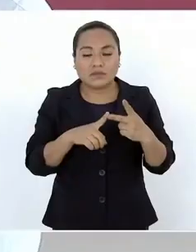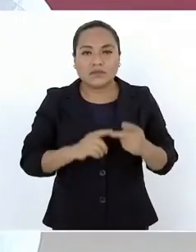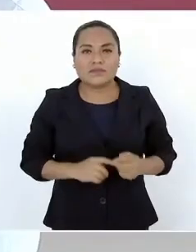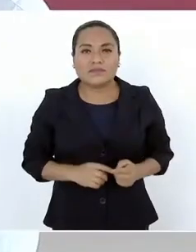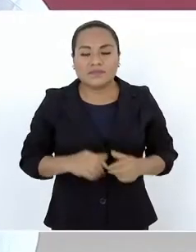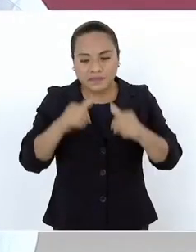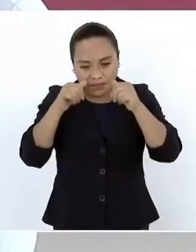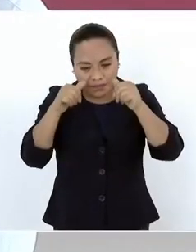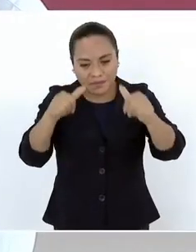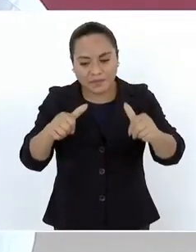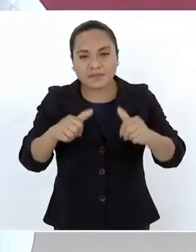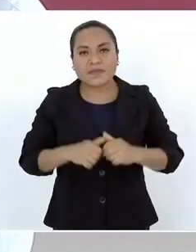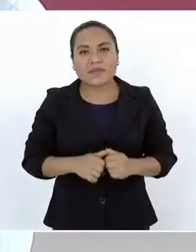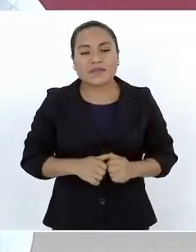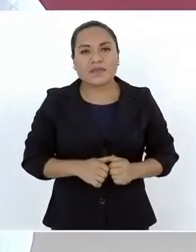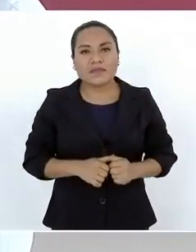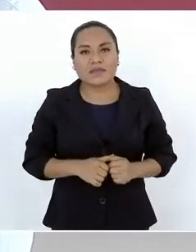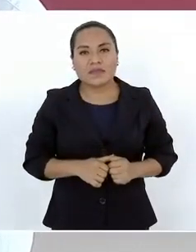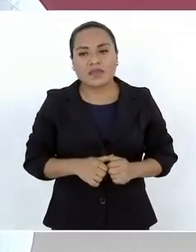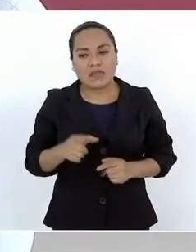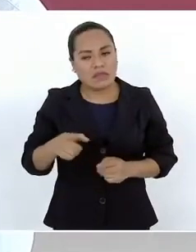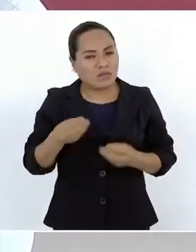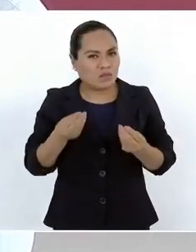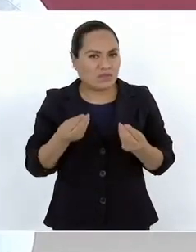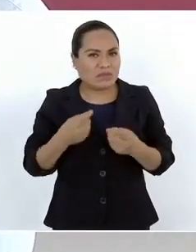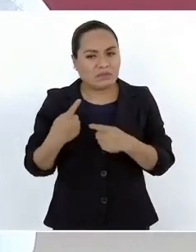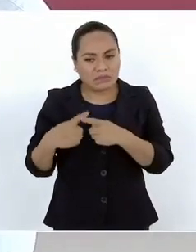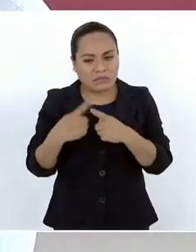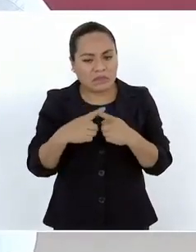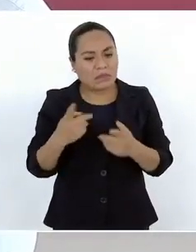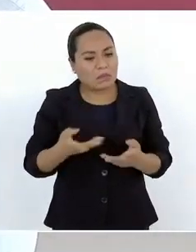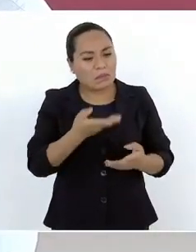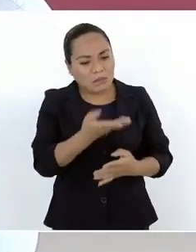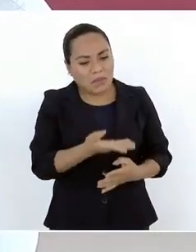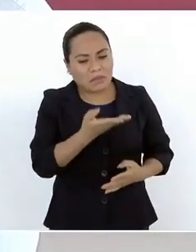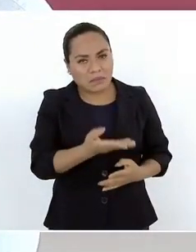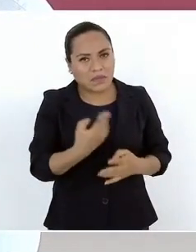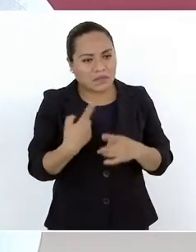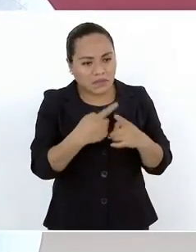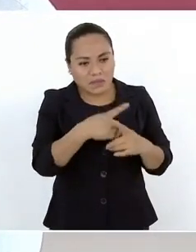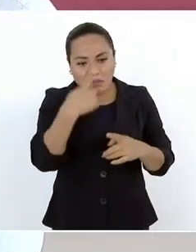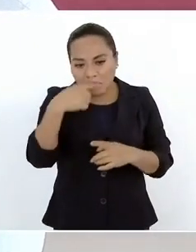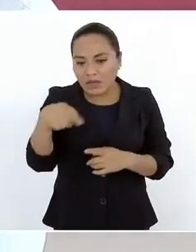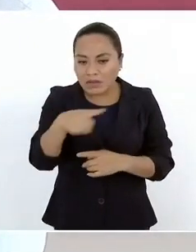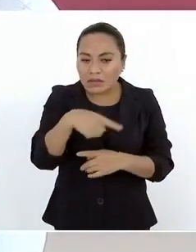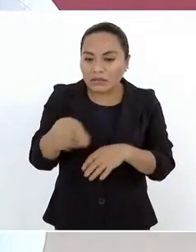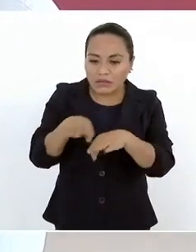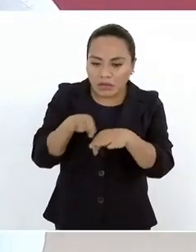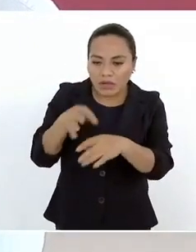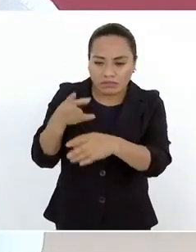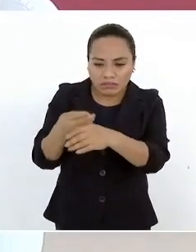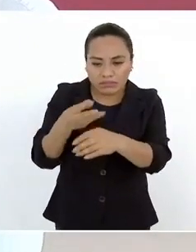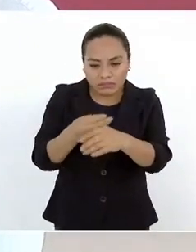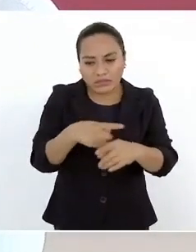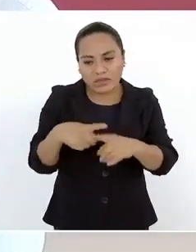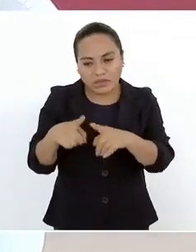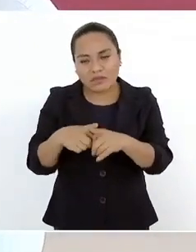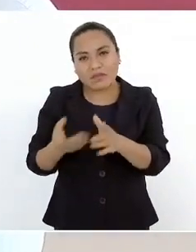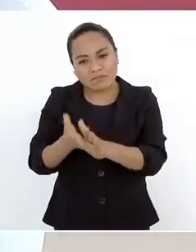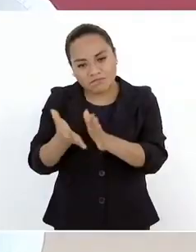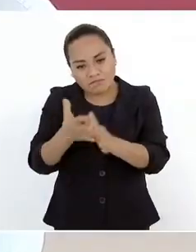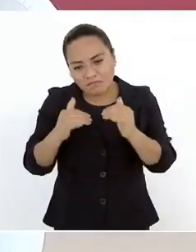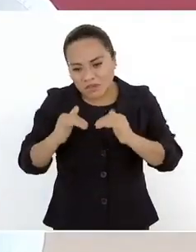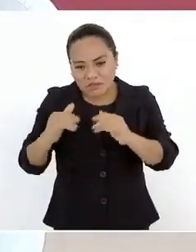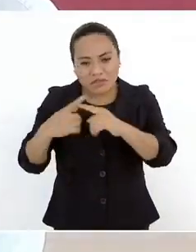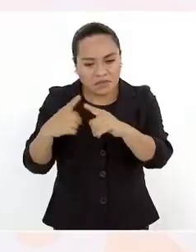el atender muchas demandas, necesidades justas de poblaciones que tienen asentamientos en el